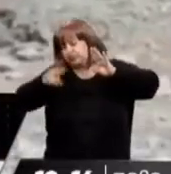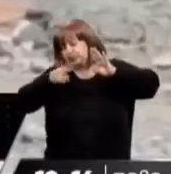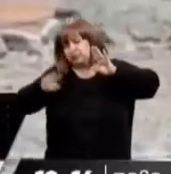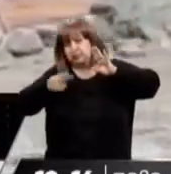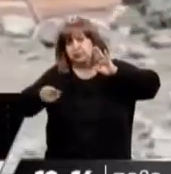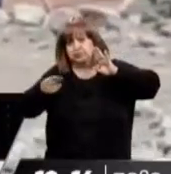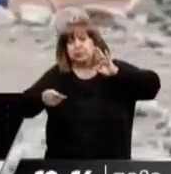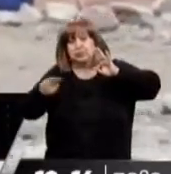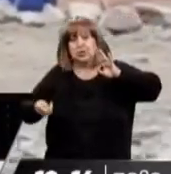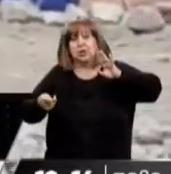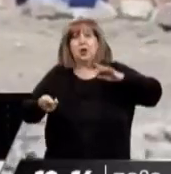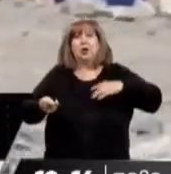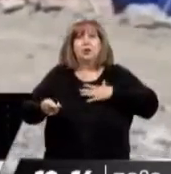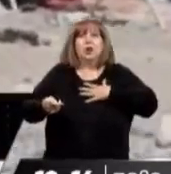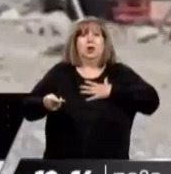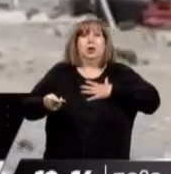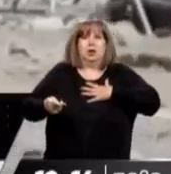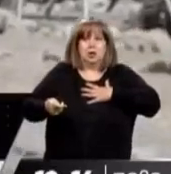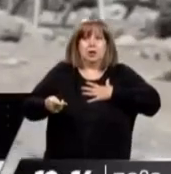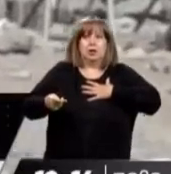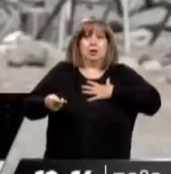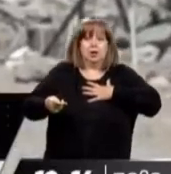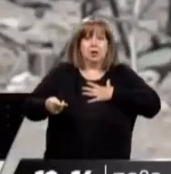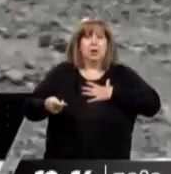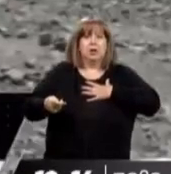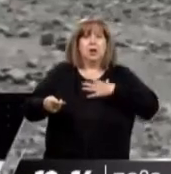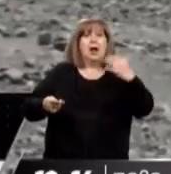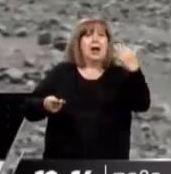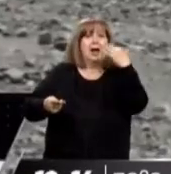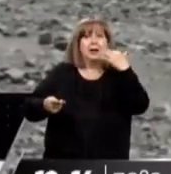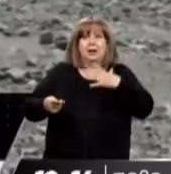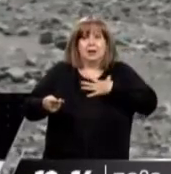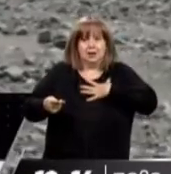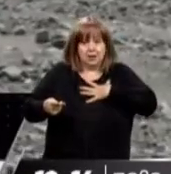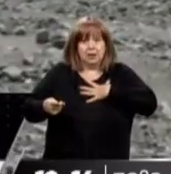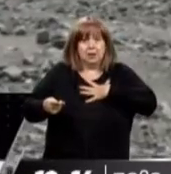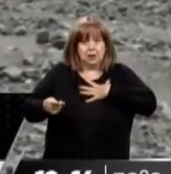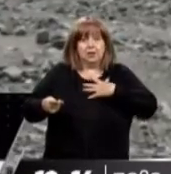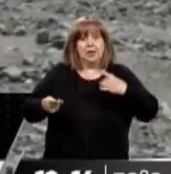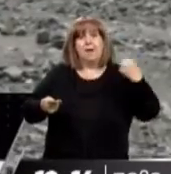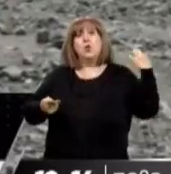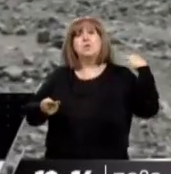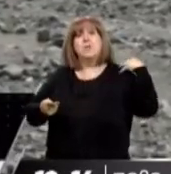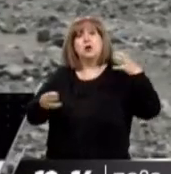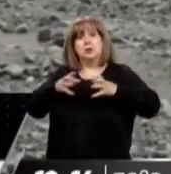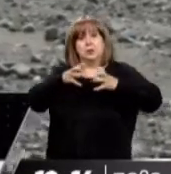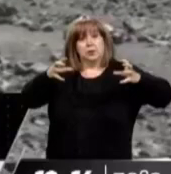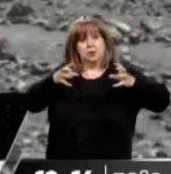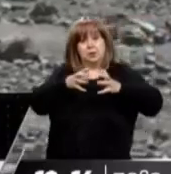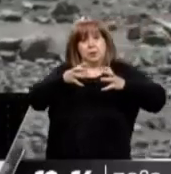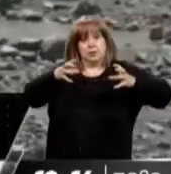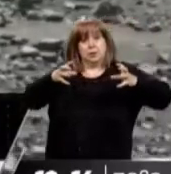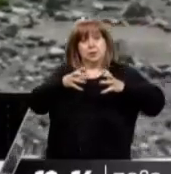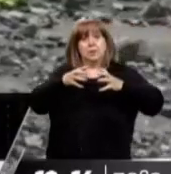en crisis con edema pulmonar, así que bueno, se alistó el Halcón. Hoy a primera hora se